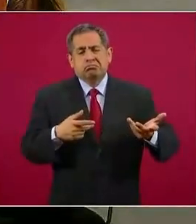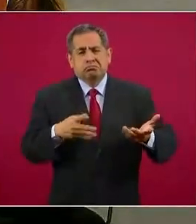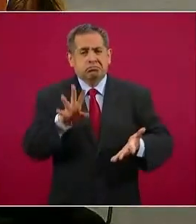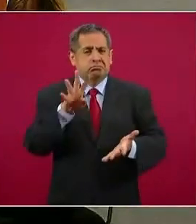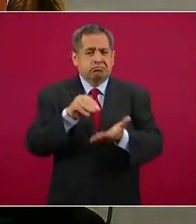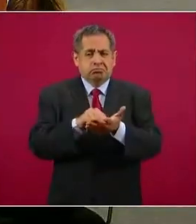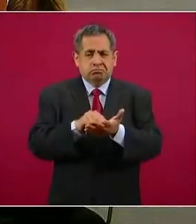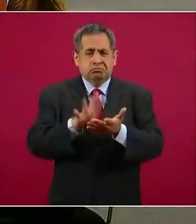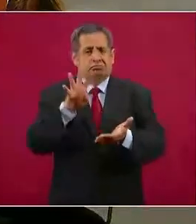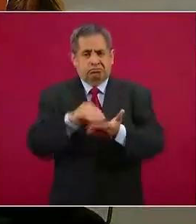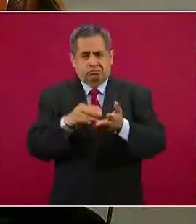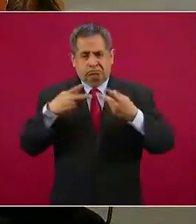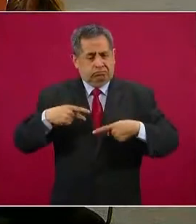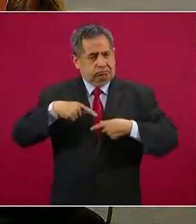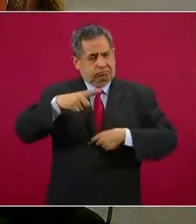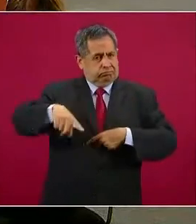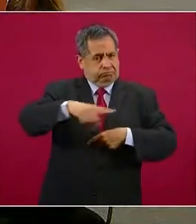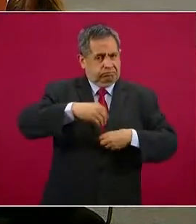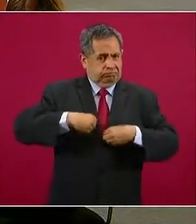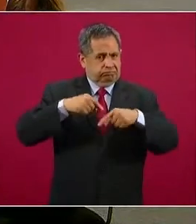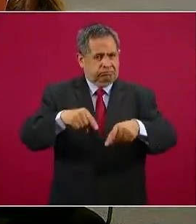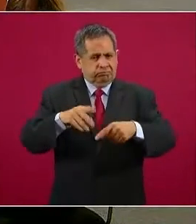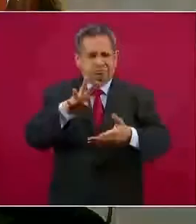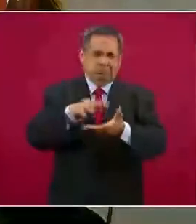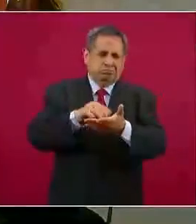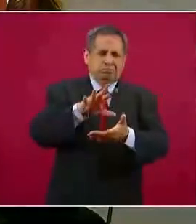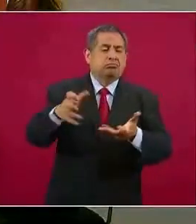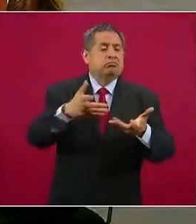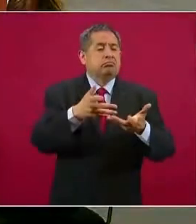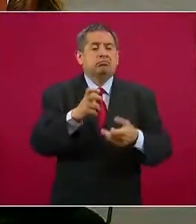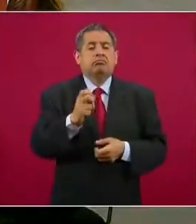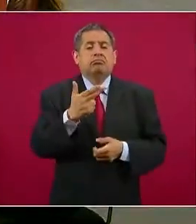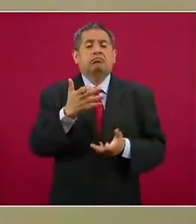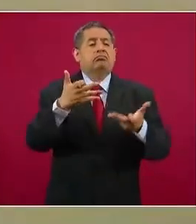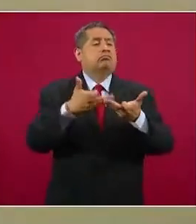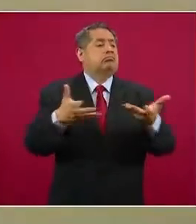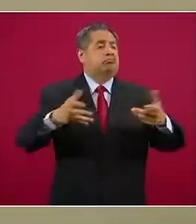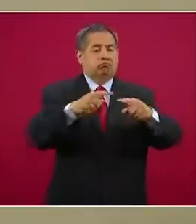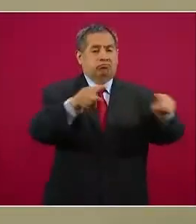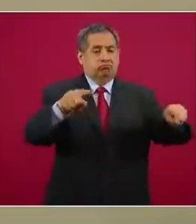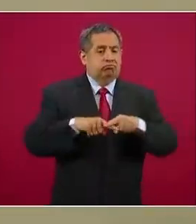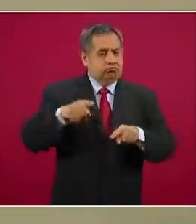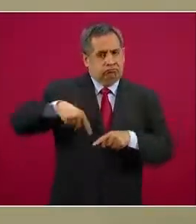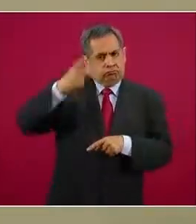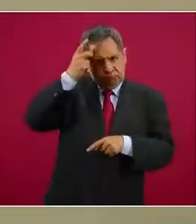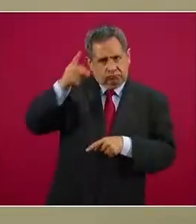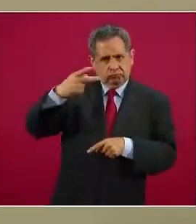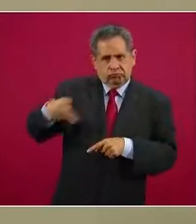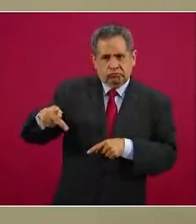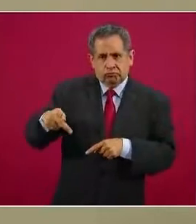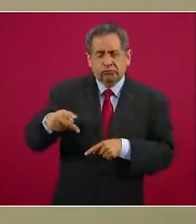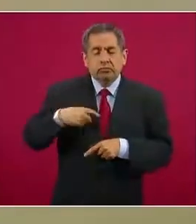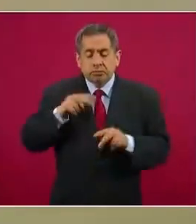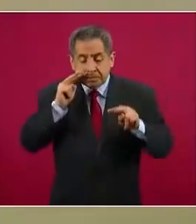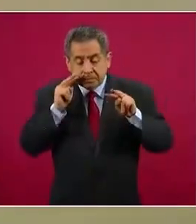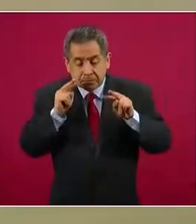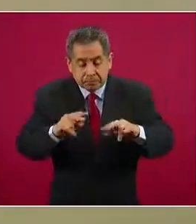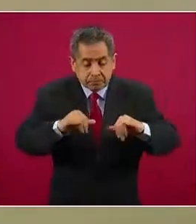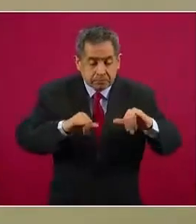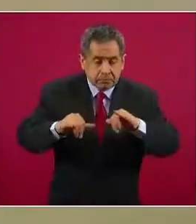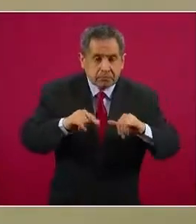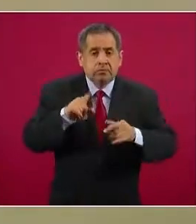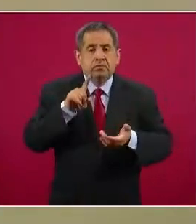4,000 personas de ahí, 4,500 hectáreas tenían. Yo miré los planos, ahí están